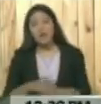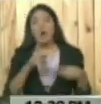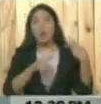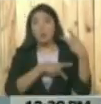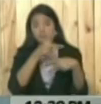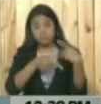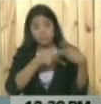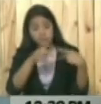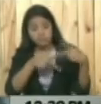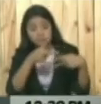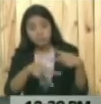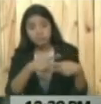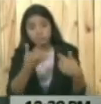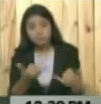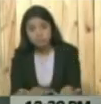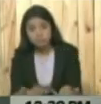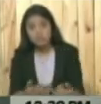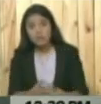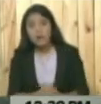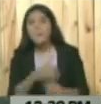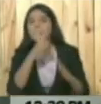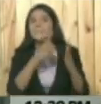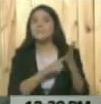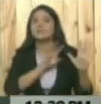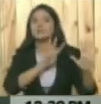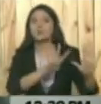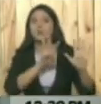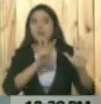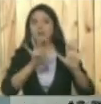que nos llevó desde